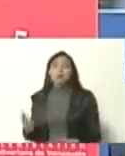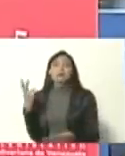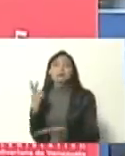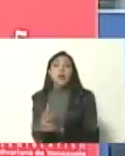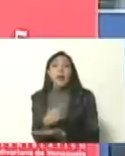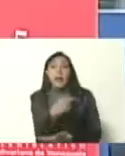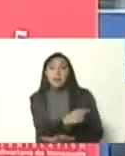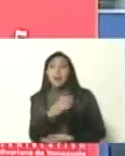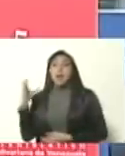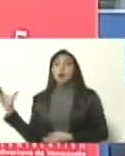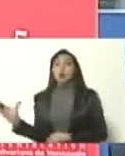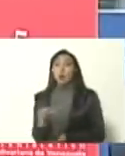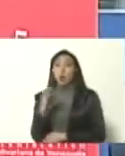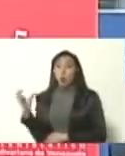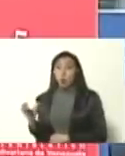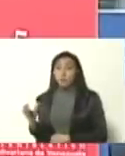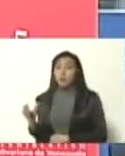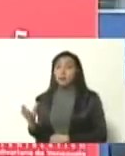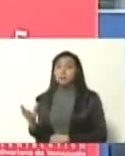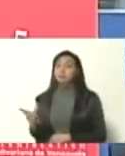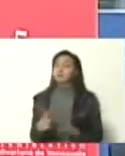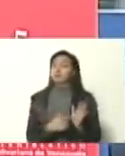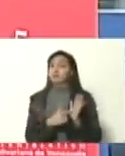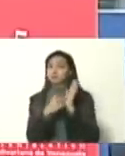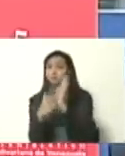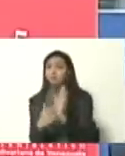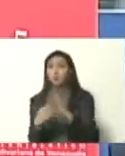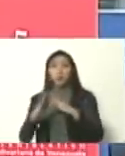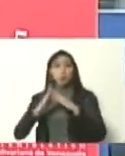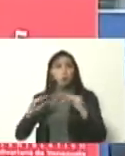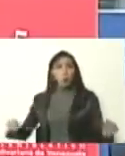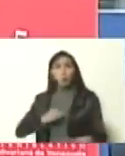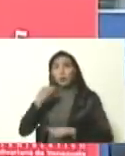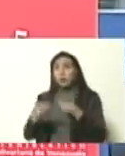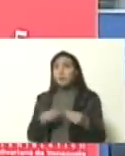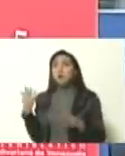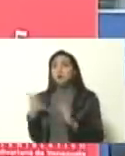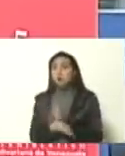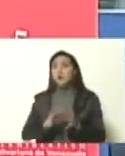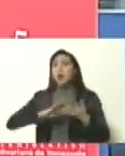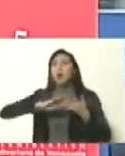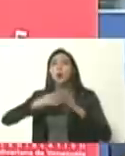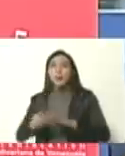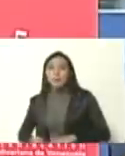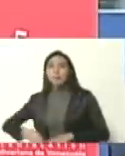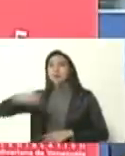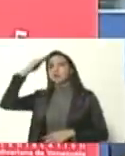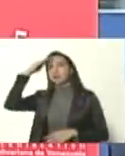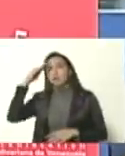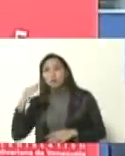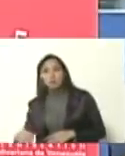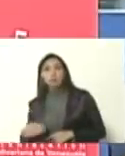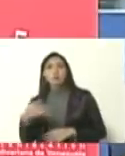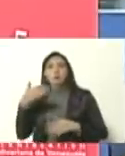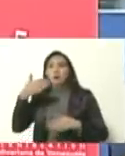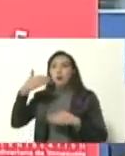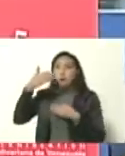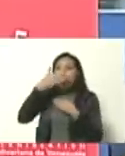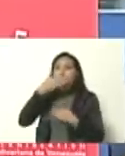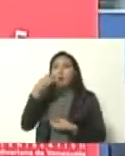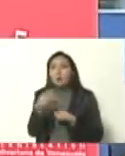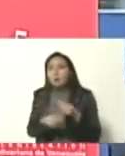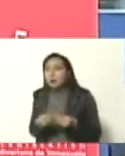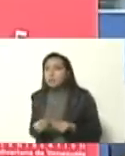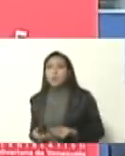colombianos señalar que todo lo que dijimos sobre los campamentos de mercenarios, desertores, paramilitares, de